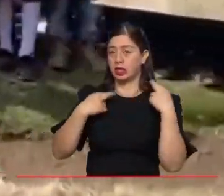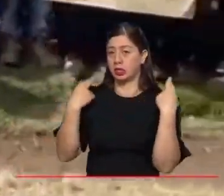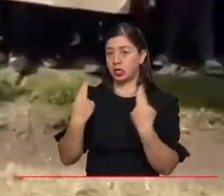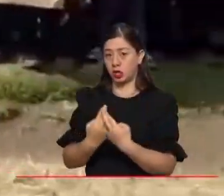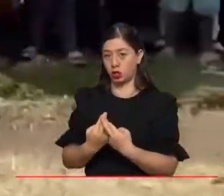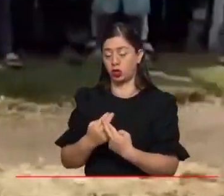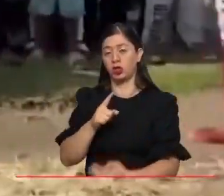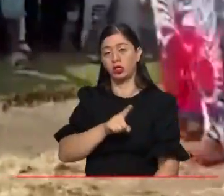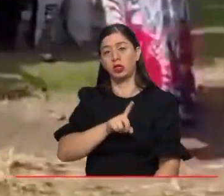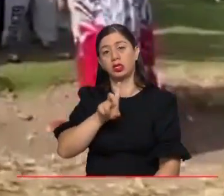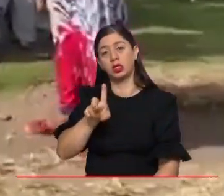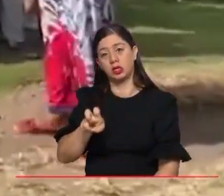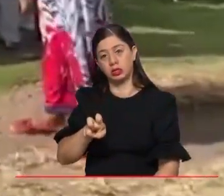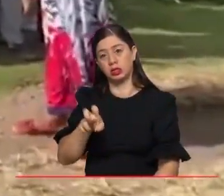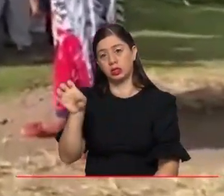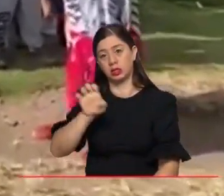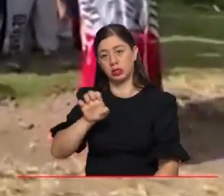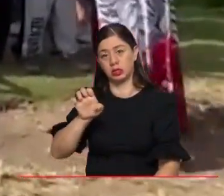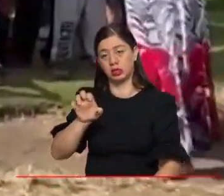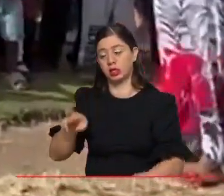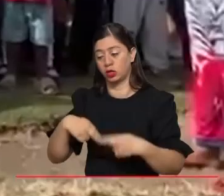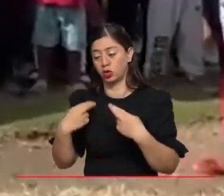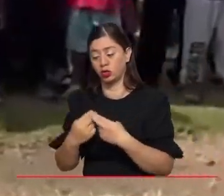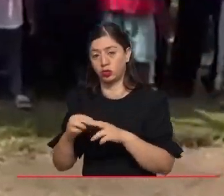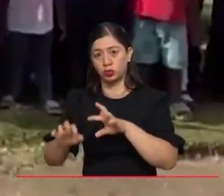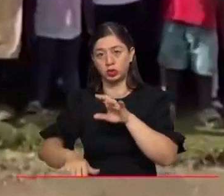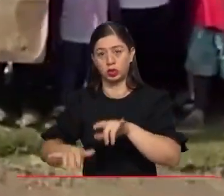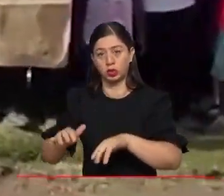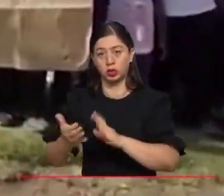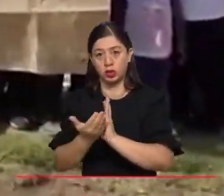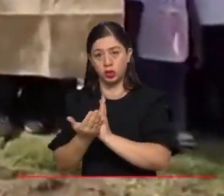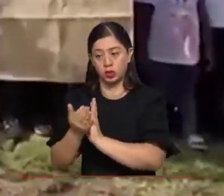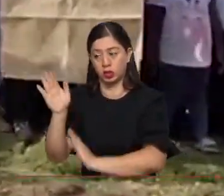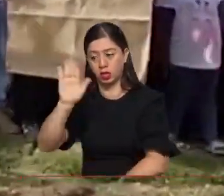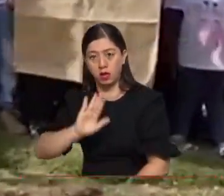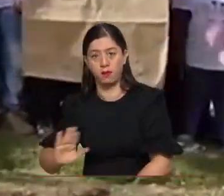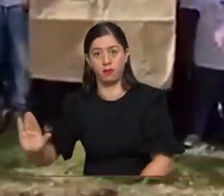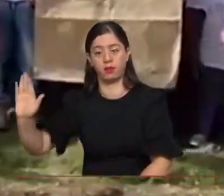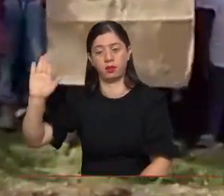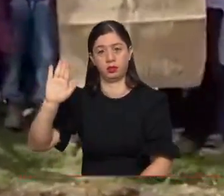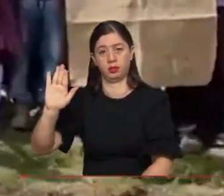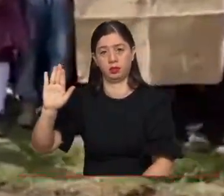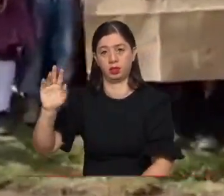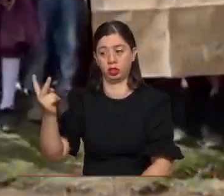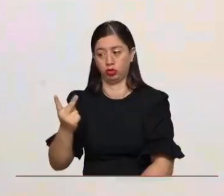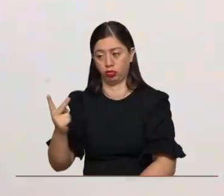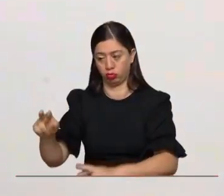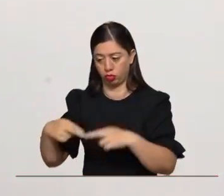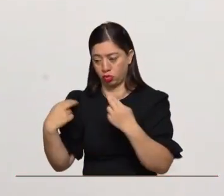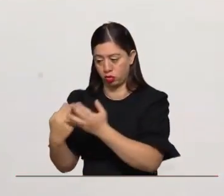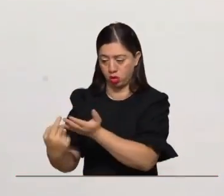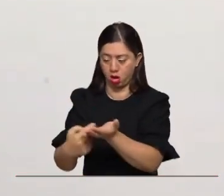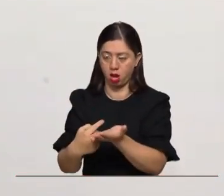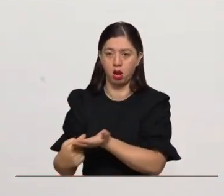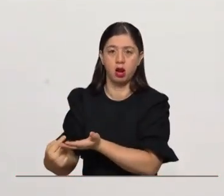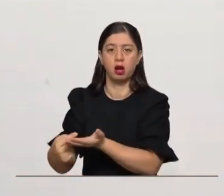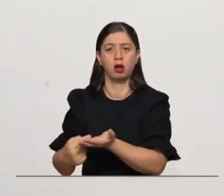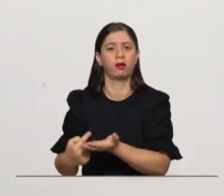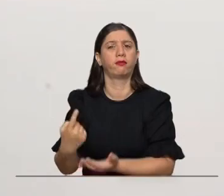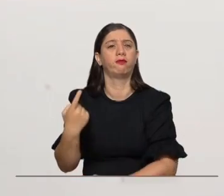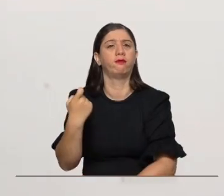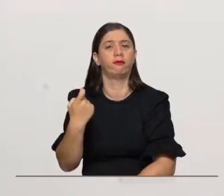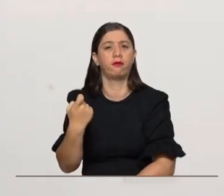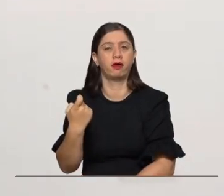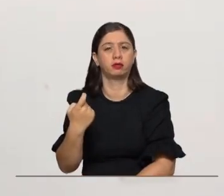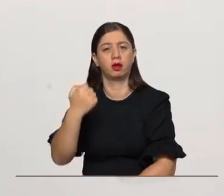día 17 de enero con el secretario de Educación Departamental y resulta que alguna de las faltantes